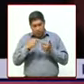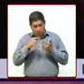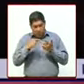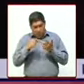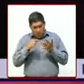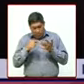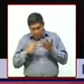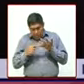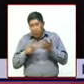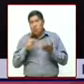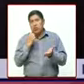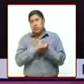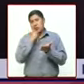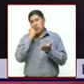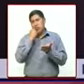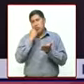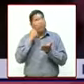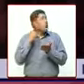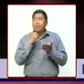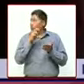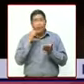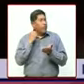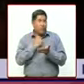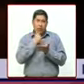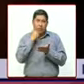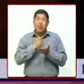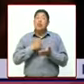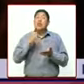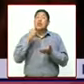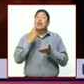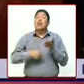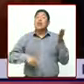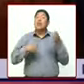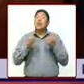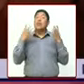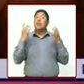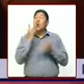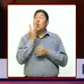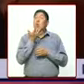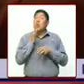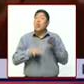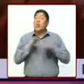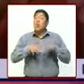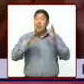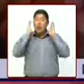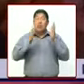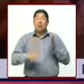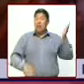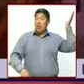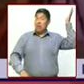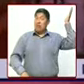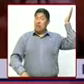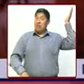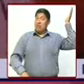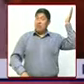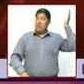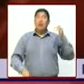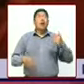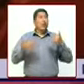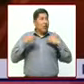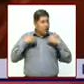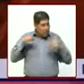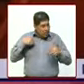ahí, pero no han puesto sello. ¿No les han puesto sello? No. Lo que quiere decir, con mucha suerte ustedes podrían ser atendidos, si acaso alcanza el tiempo.